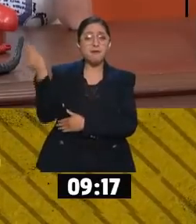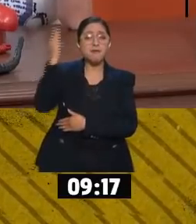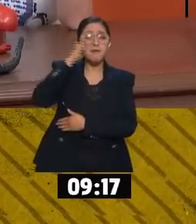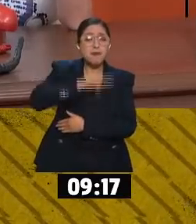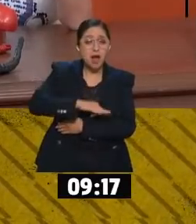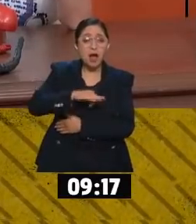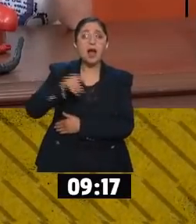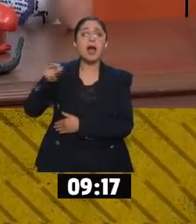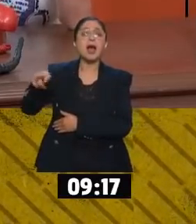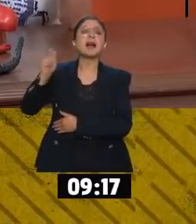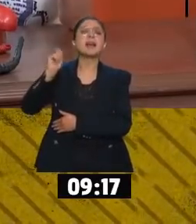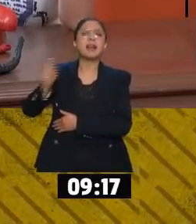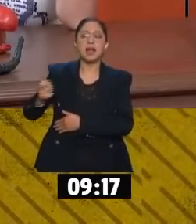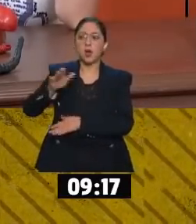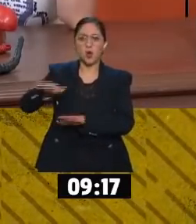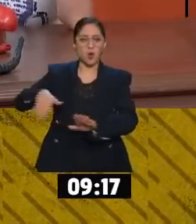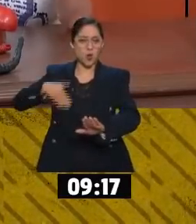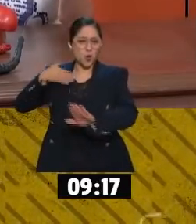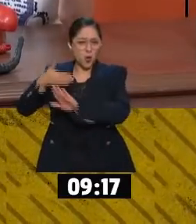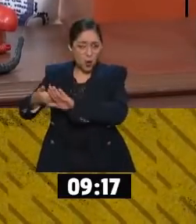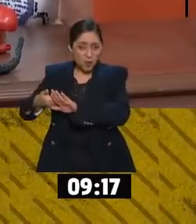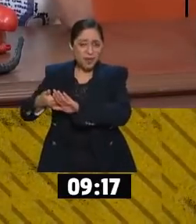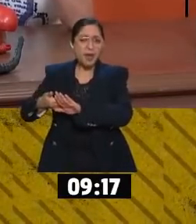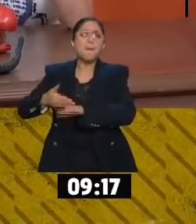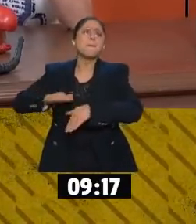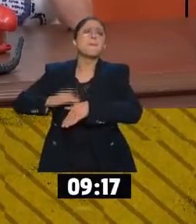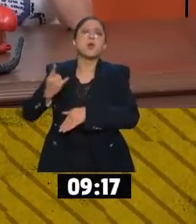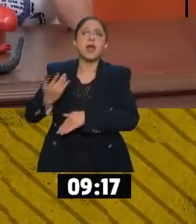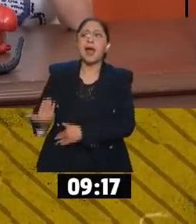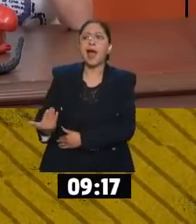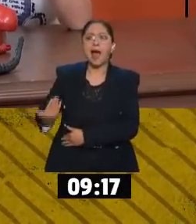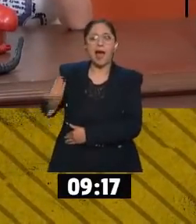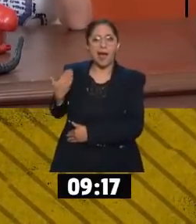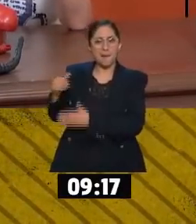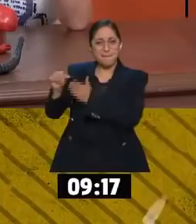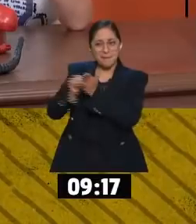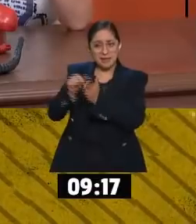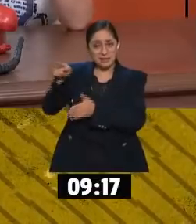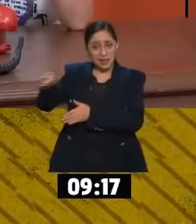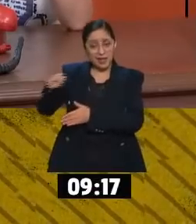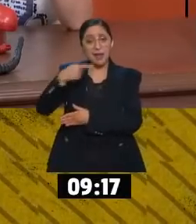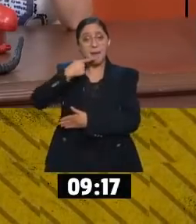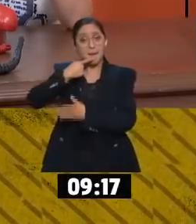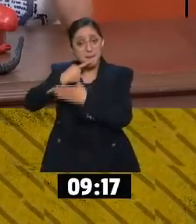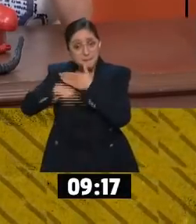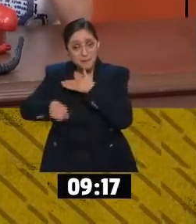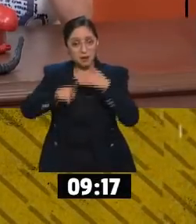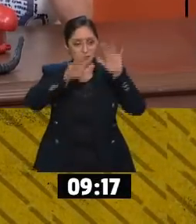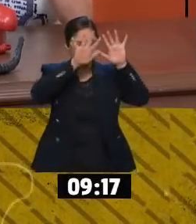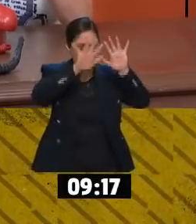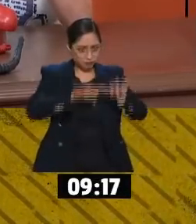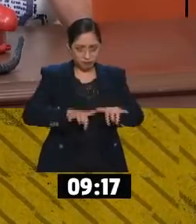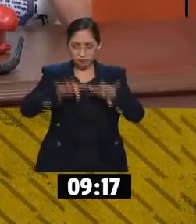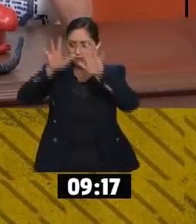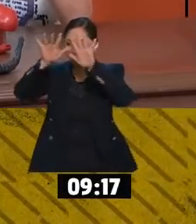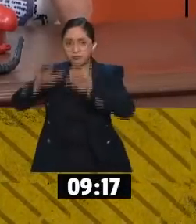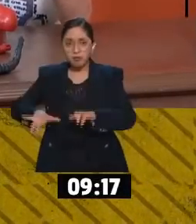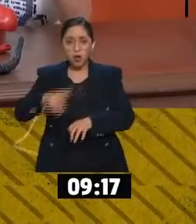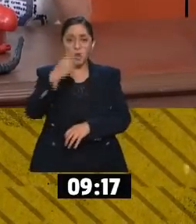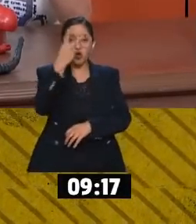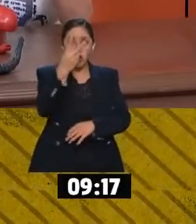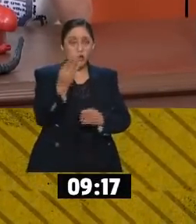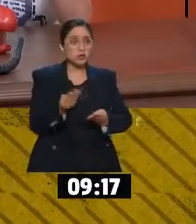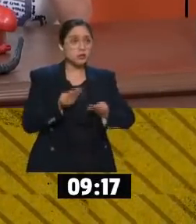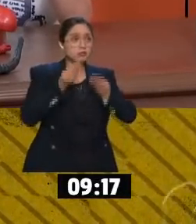en represalia, porque meses antes había denunciado a través de 2 cartas dirigidas al entonces presidente don